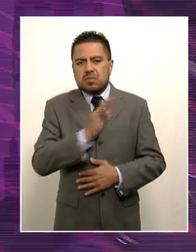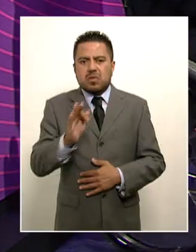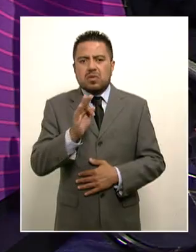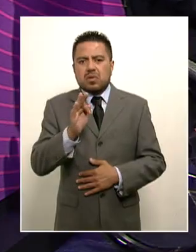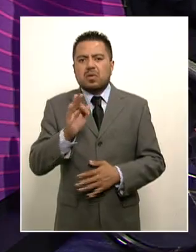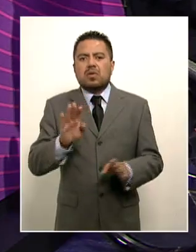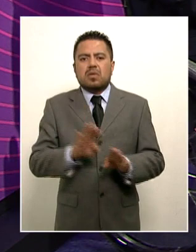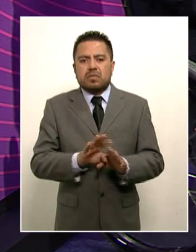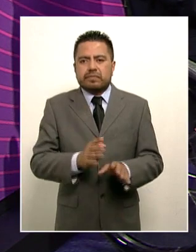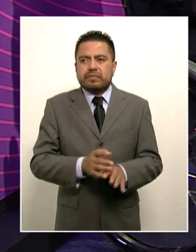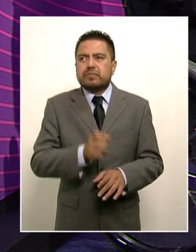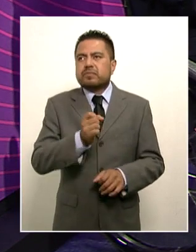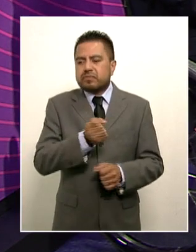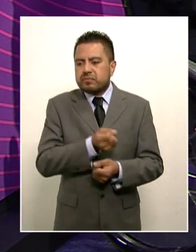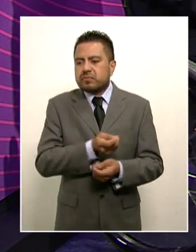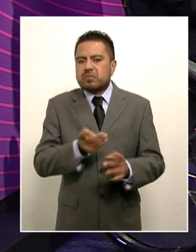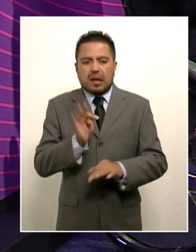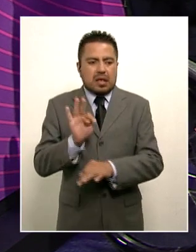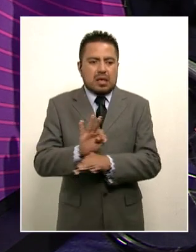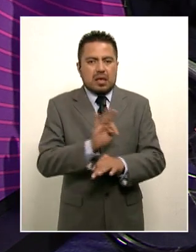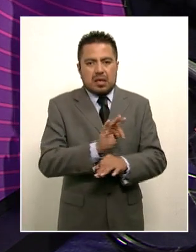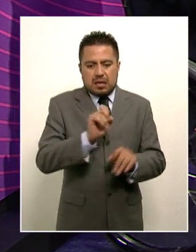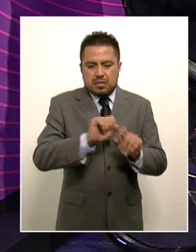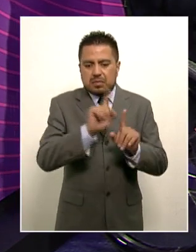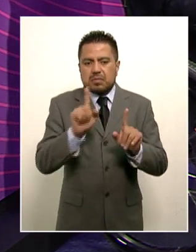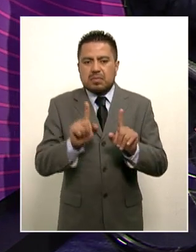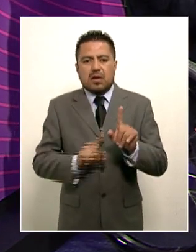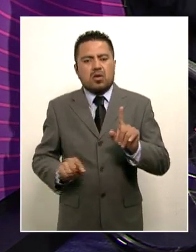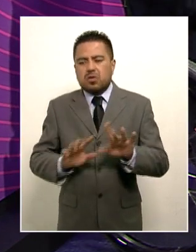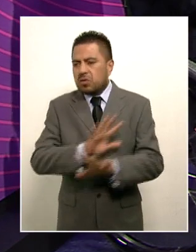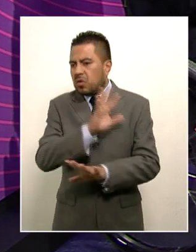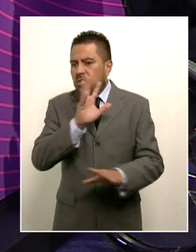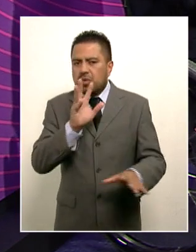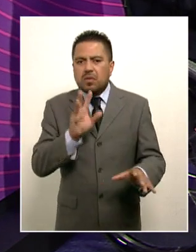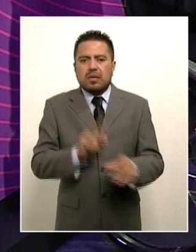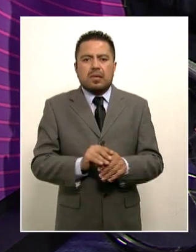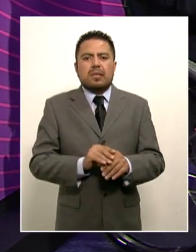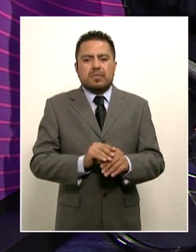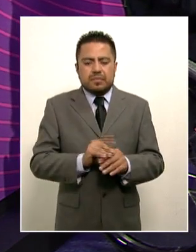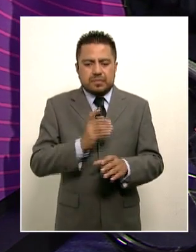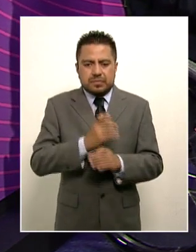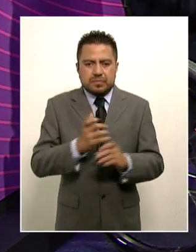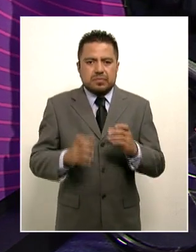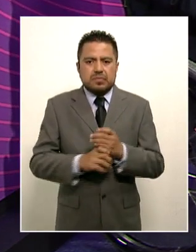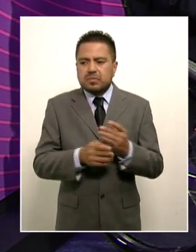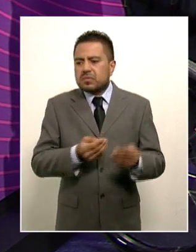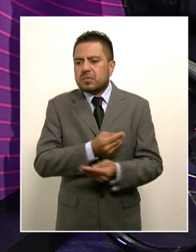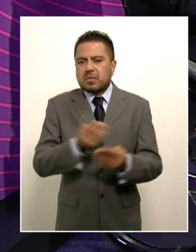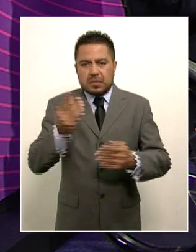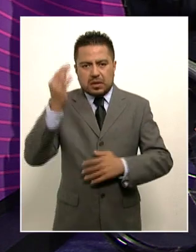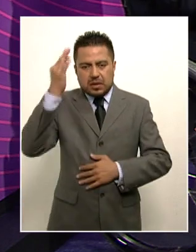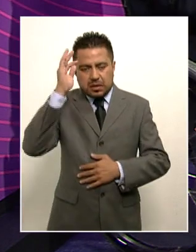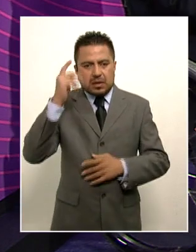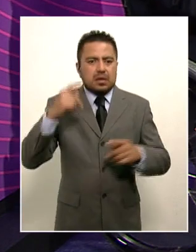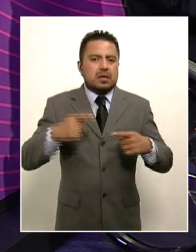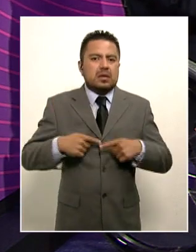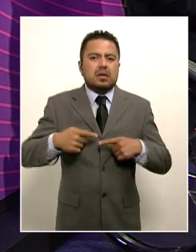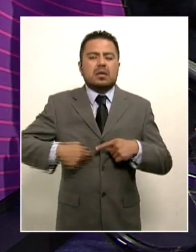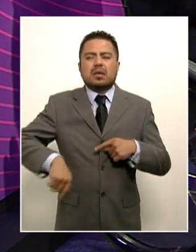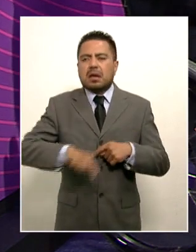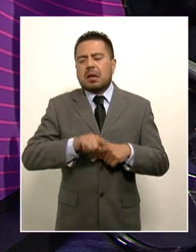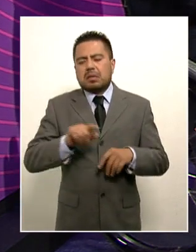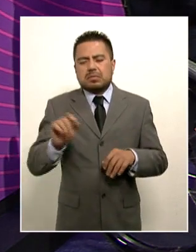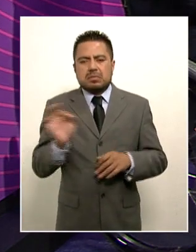un paraguas para el país, ser el paraguas un estándar, ¿no? Para todos los inmuebles que ofrecen servicios al público, al